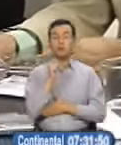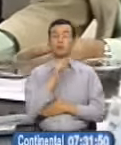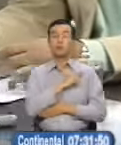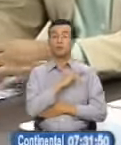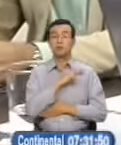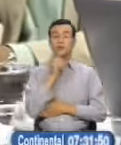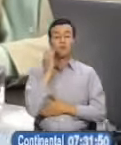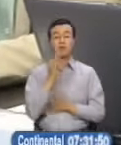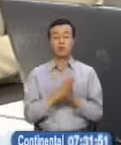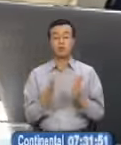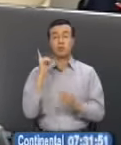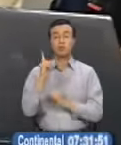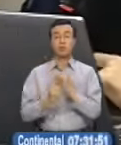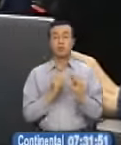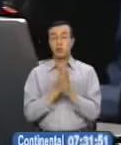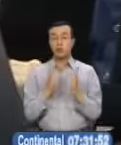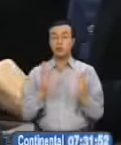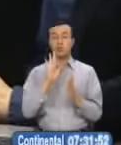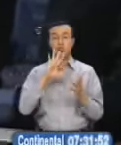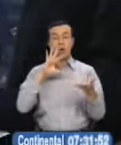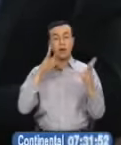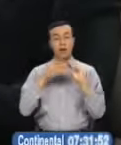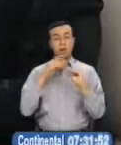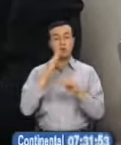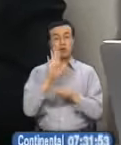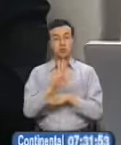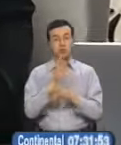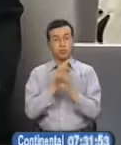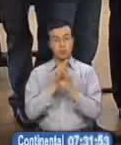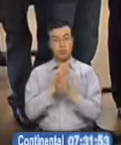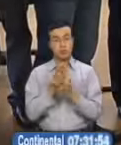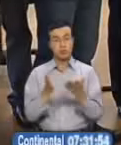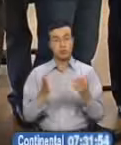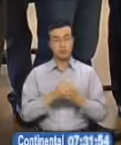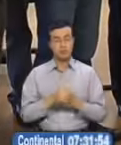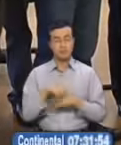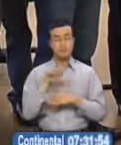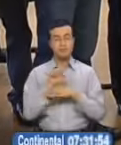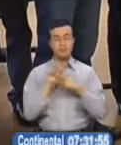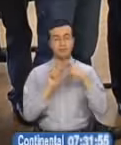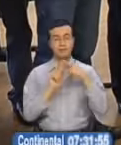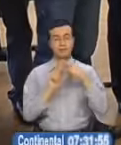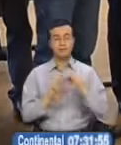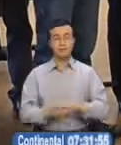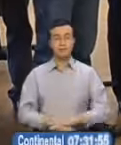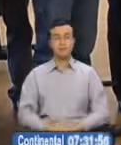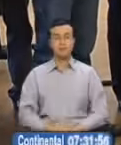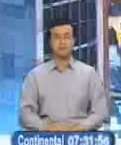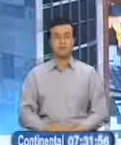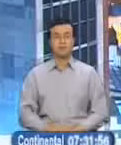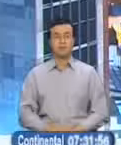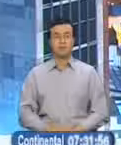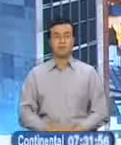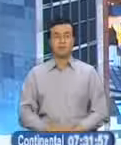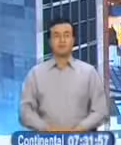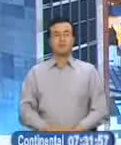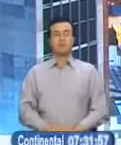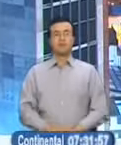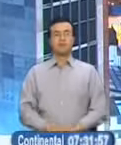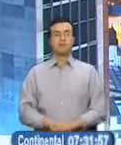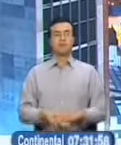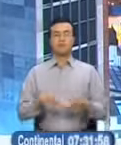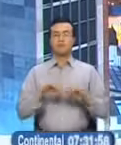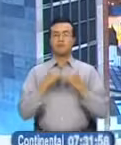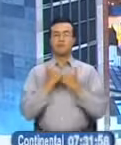universidades tendrán el plazo de un año para ajustar su funcionamiento. Olga Velasco, Ecuador TV. Y también el Pleno